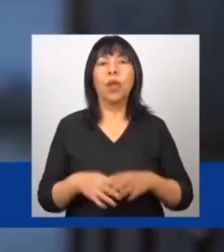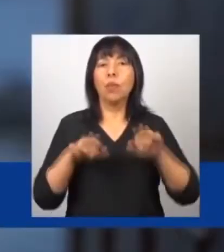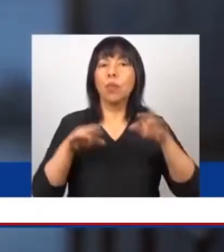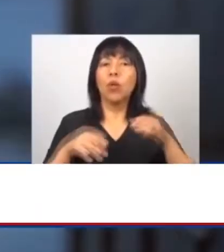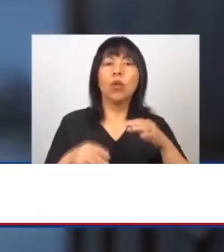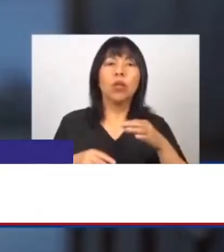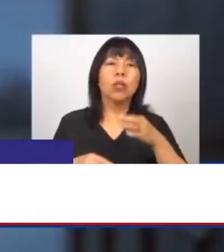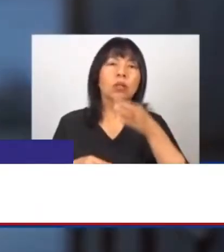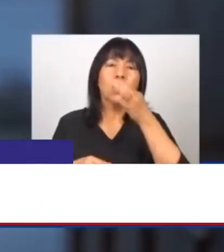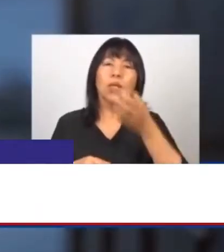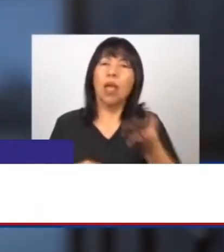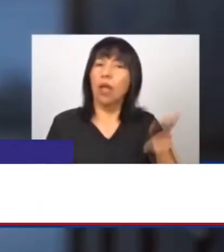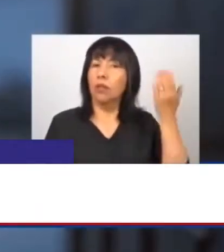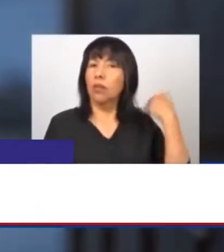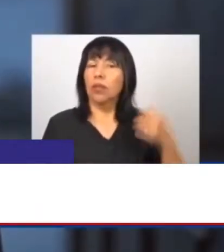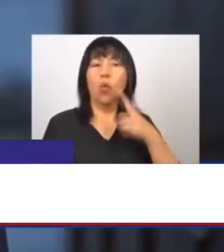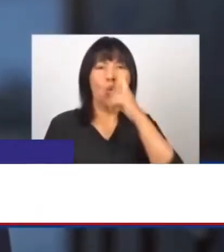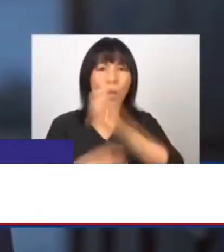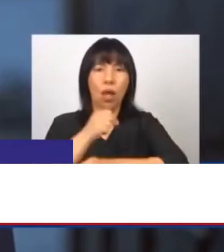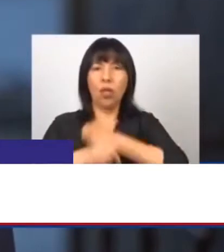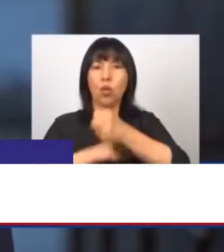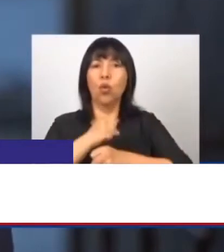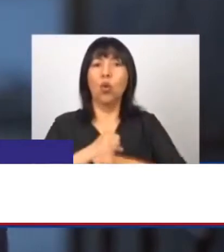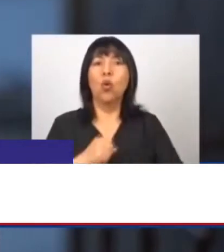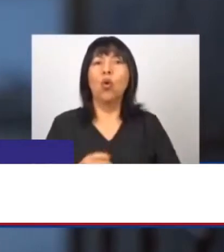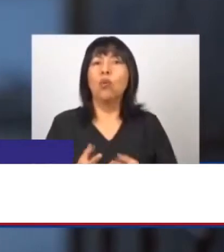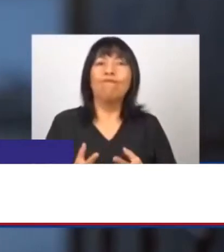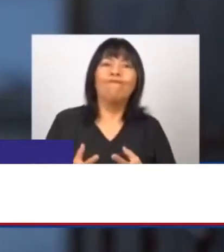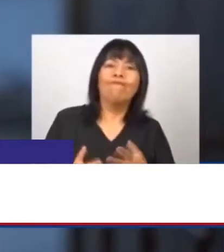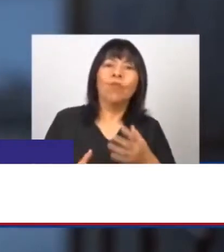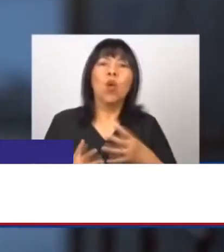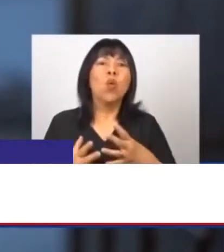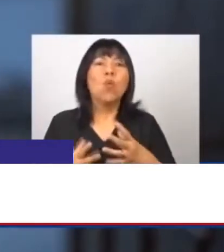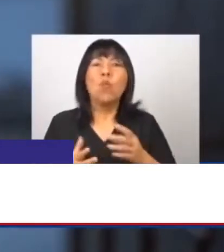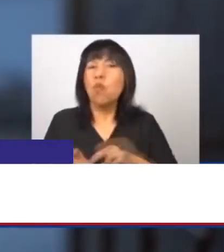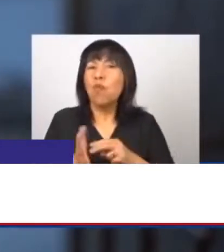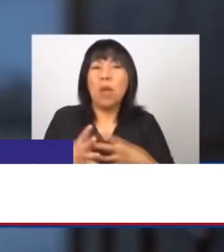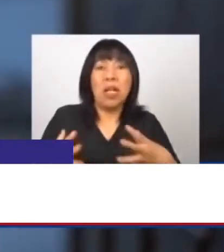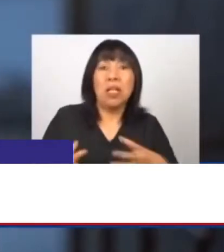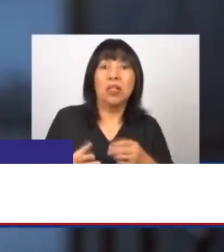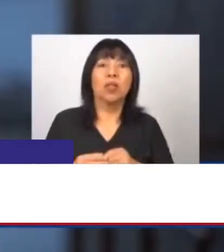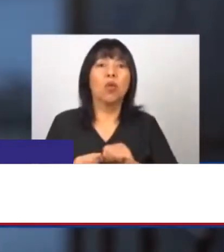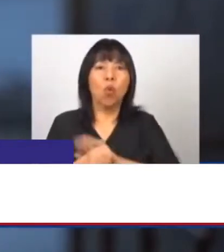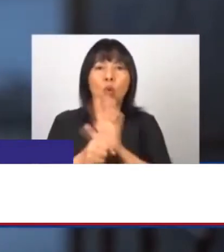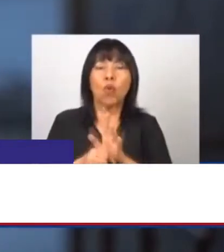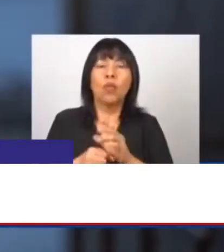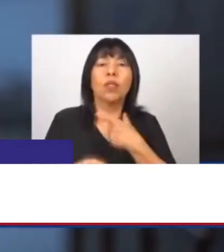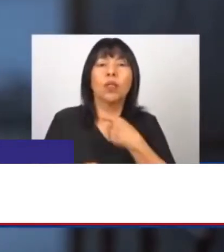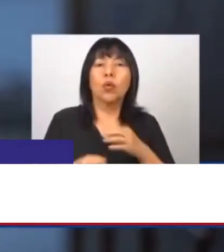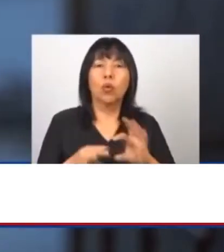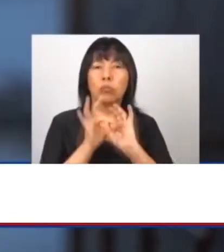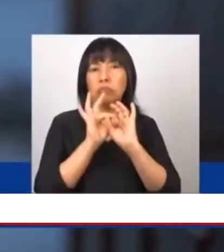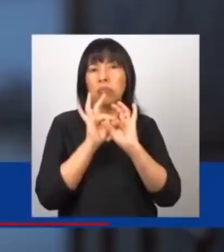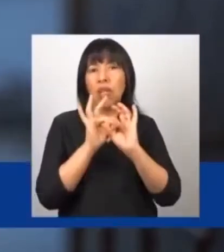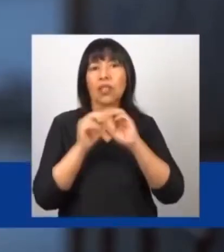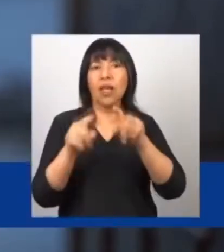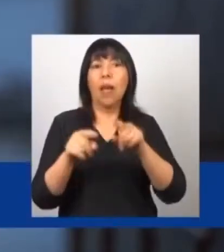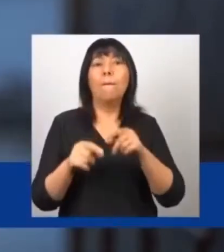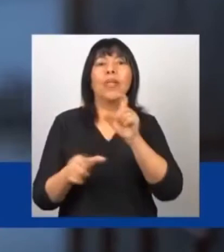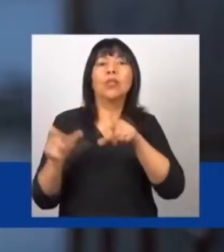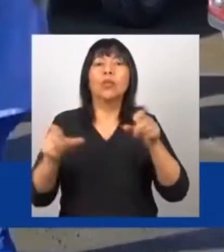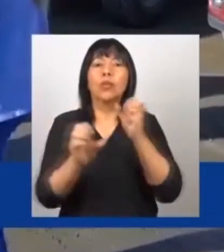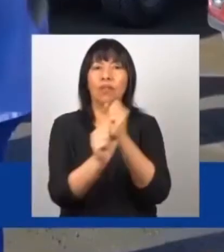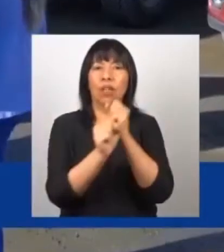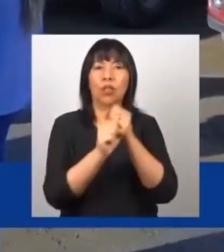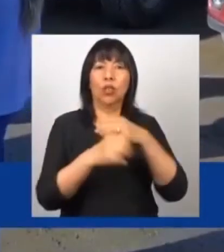y tal como partí señalando un año golpeado por el COVID, quiero nuevamente agradecer a todo el personal